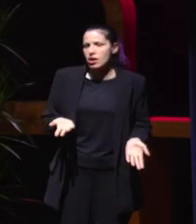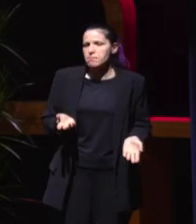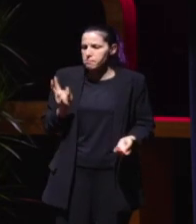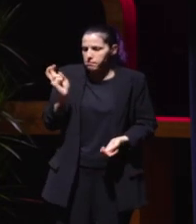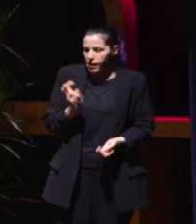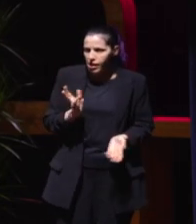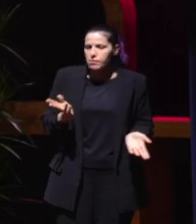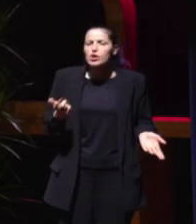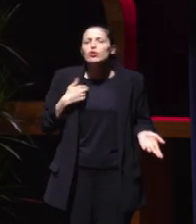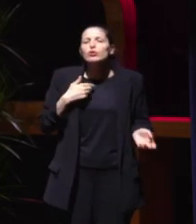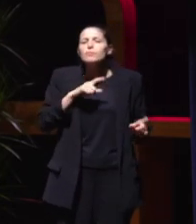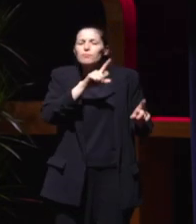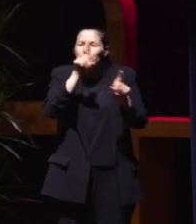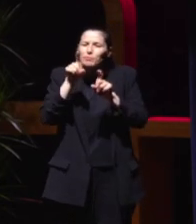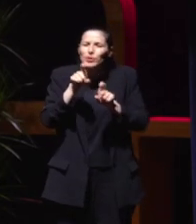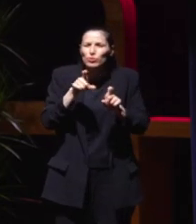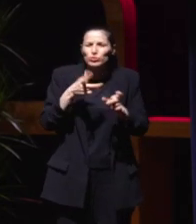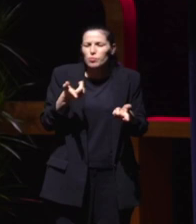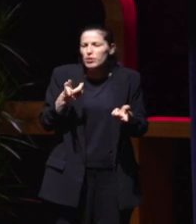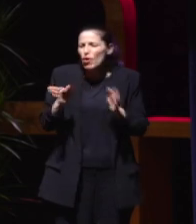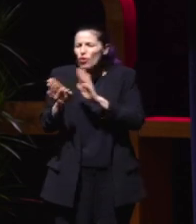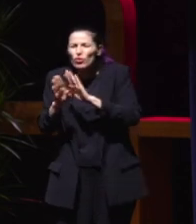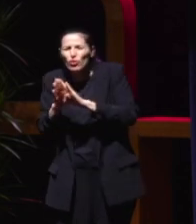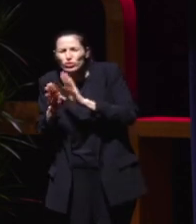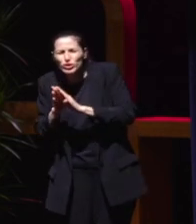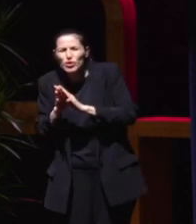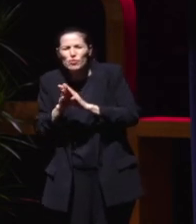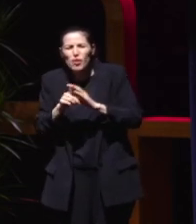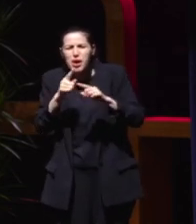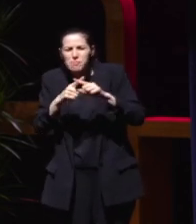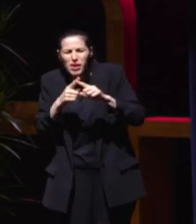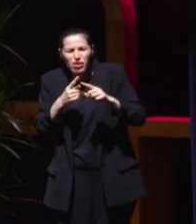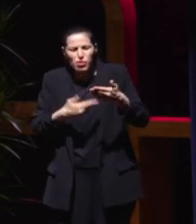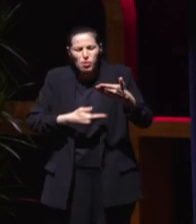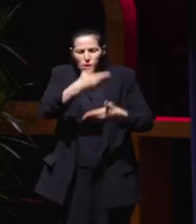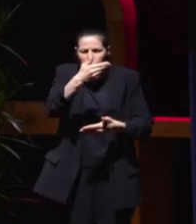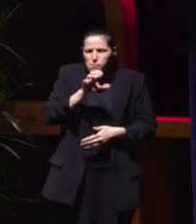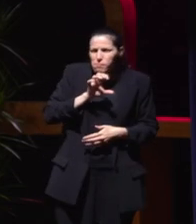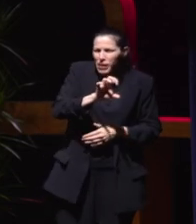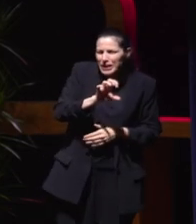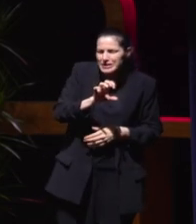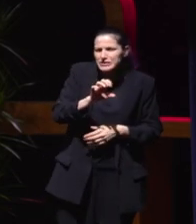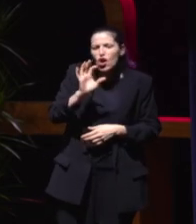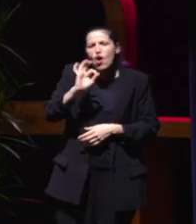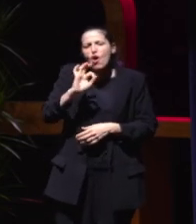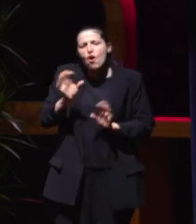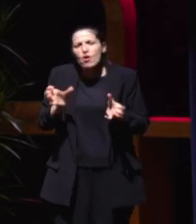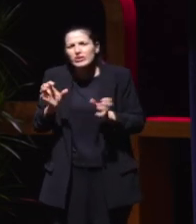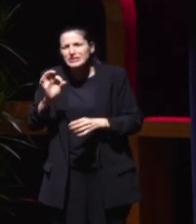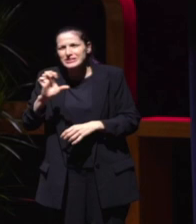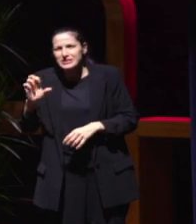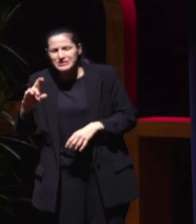La pregunta es por qué sigue este señor en un medio como el país y la cadena ser que son medios